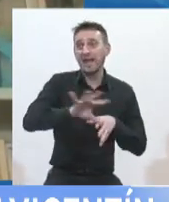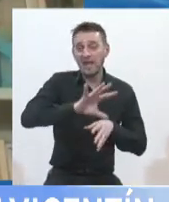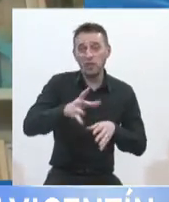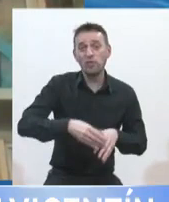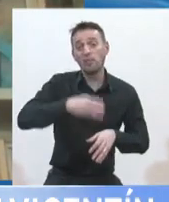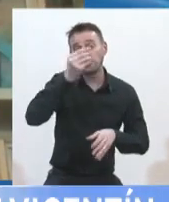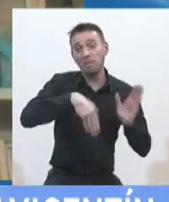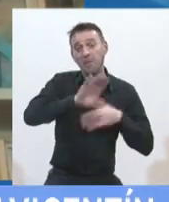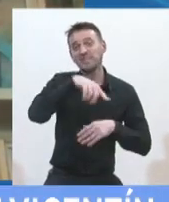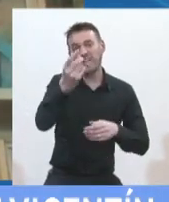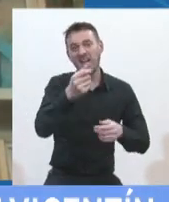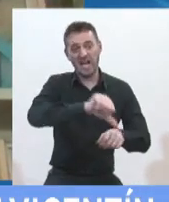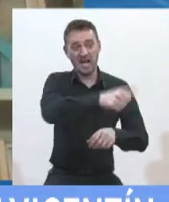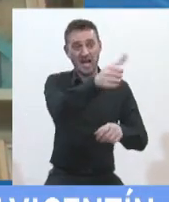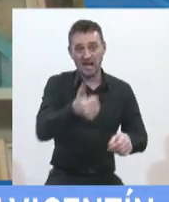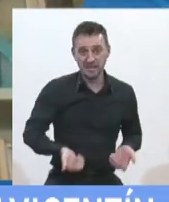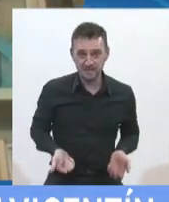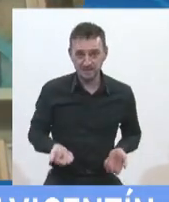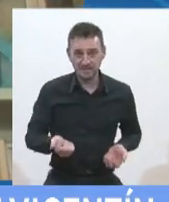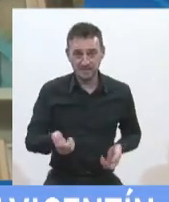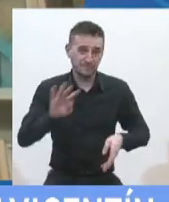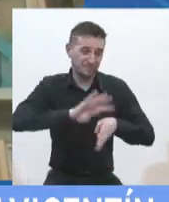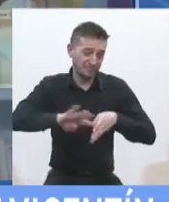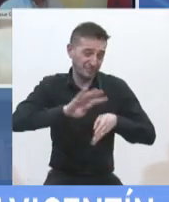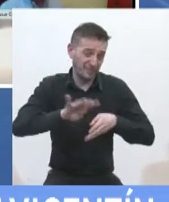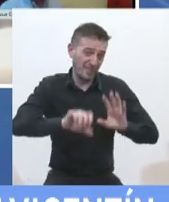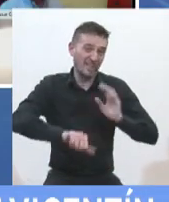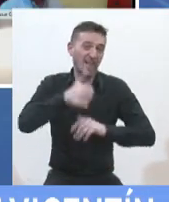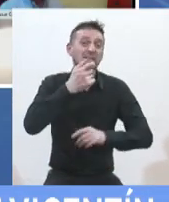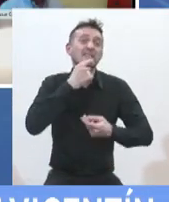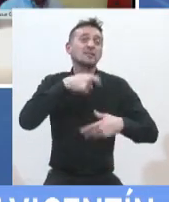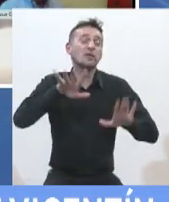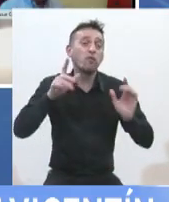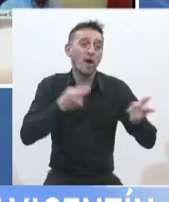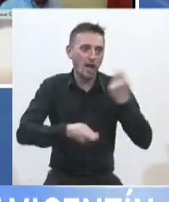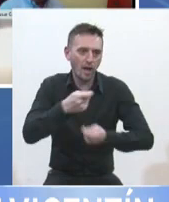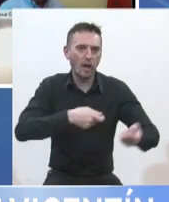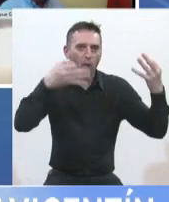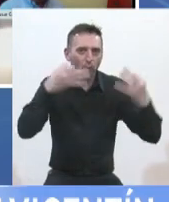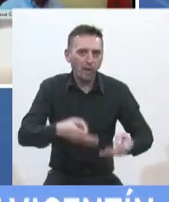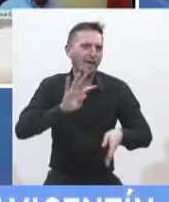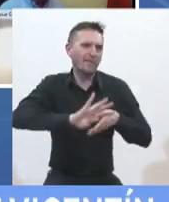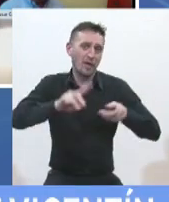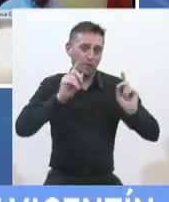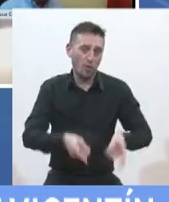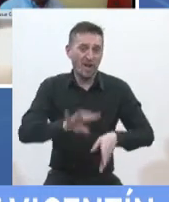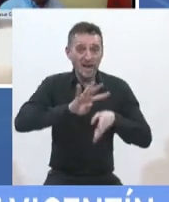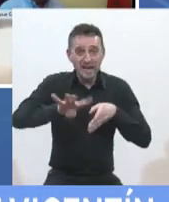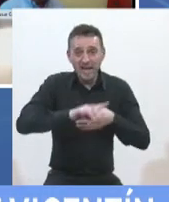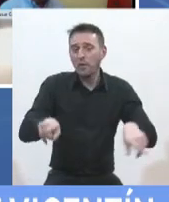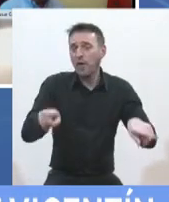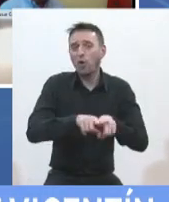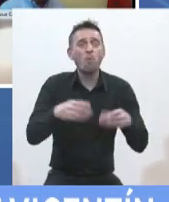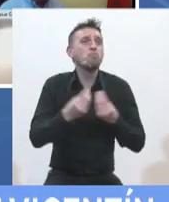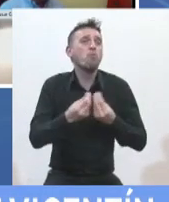equivale a varias veces sus activos las deudas equivale a varias veces las ganancias que podría tener si fuera bien administrada la deuda equivale a mucho más que